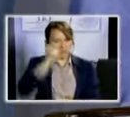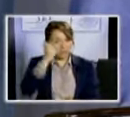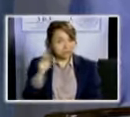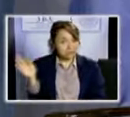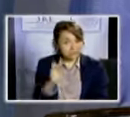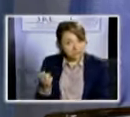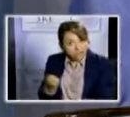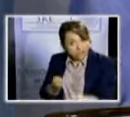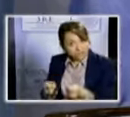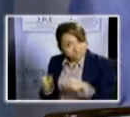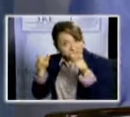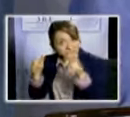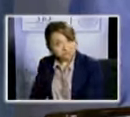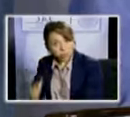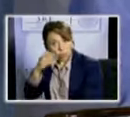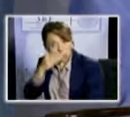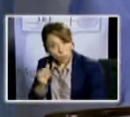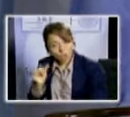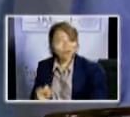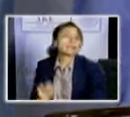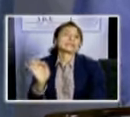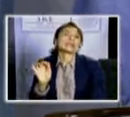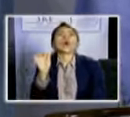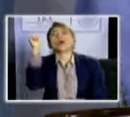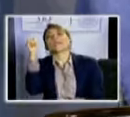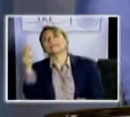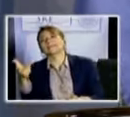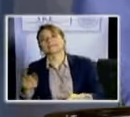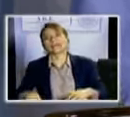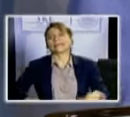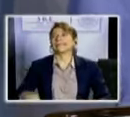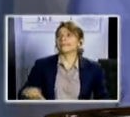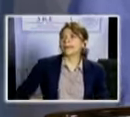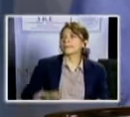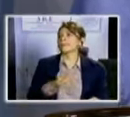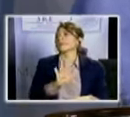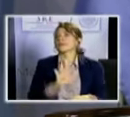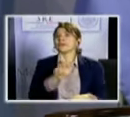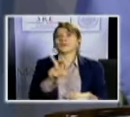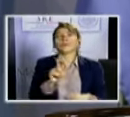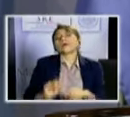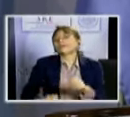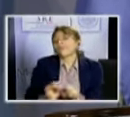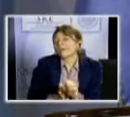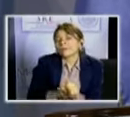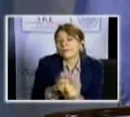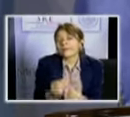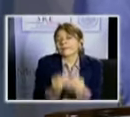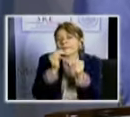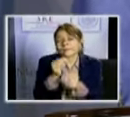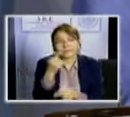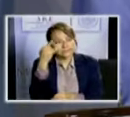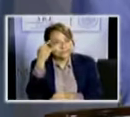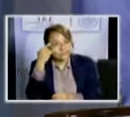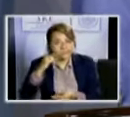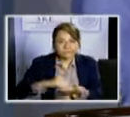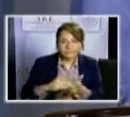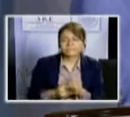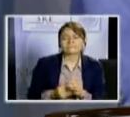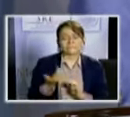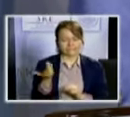otras actividades, piratería, otras actividades delictivas. Entonces, yo sugiero para esta mesa, y aún